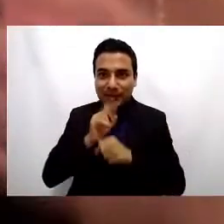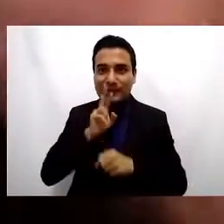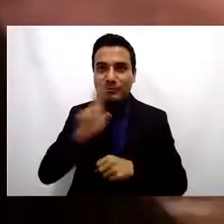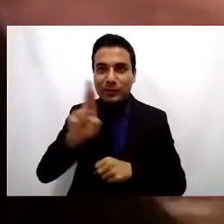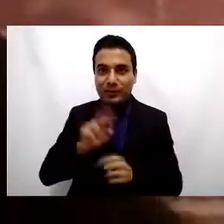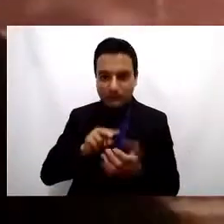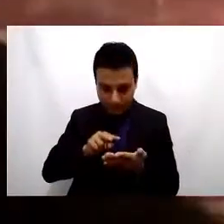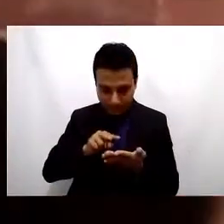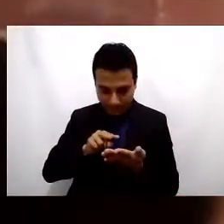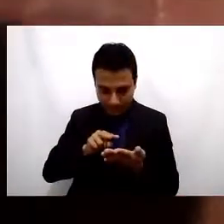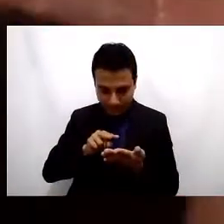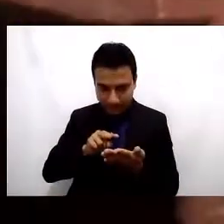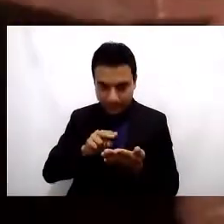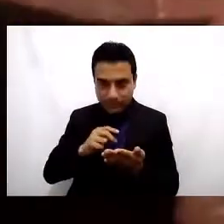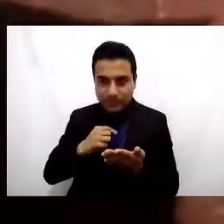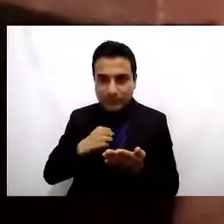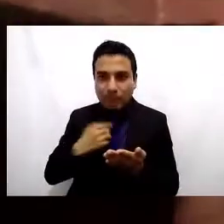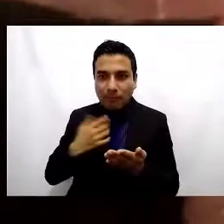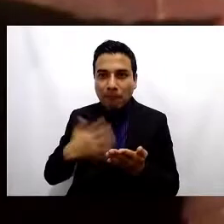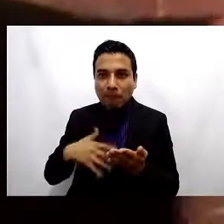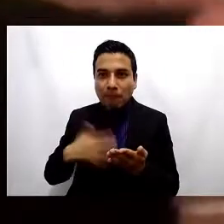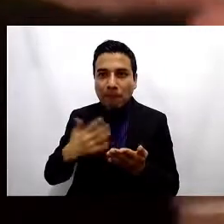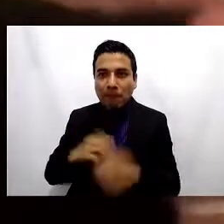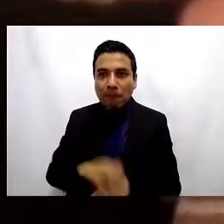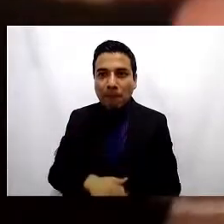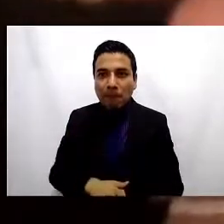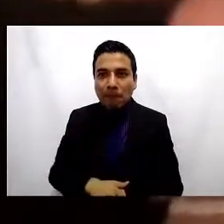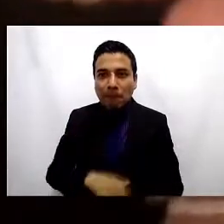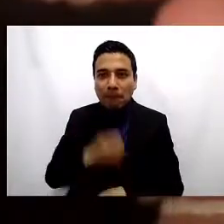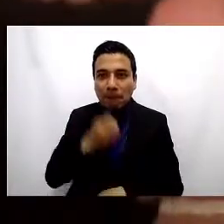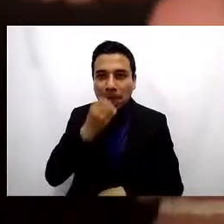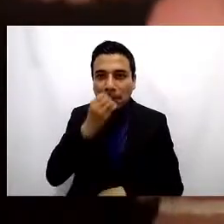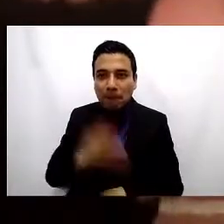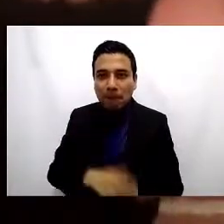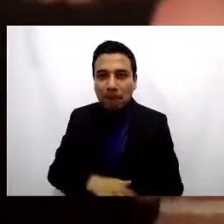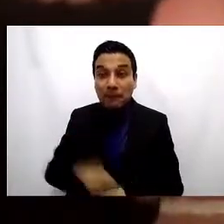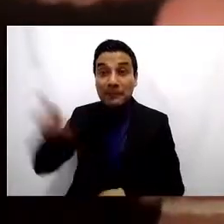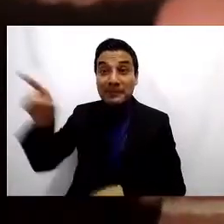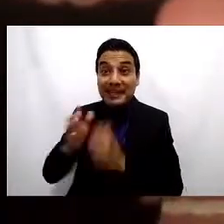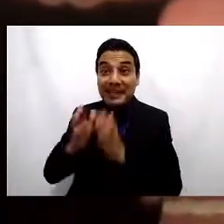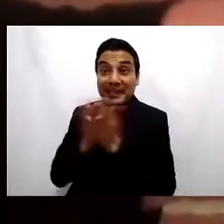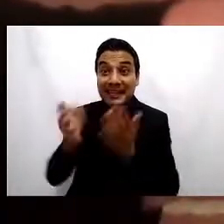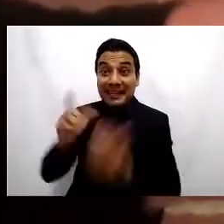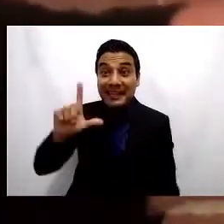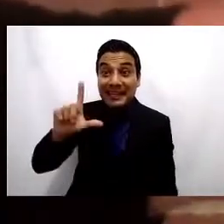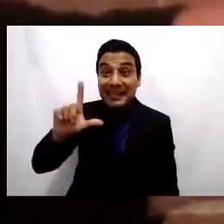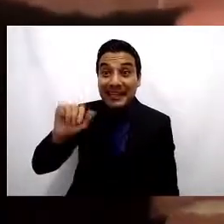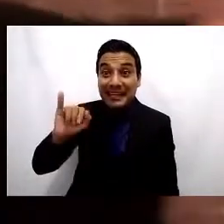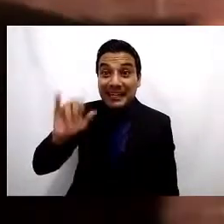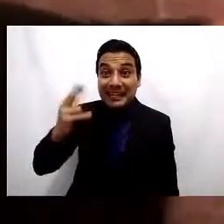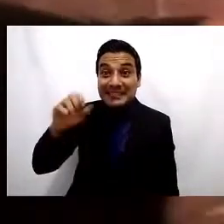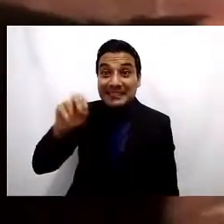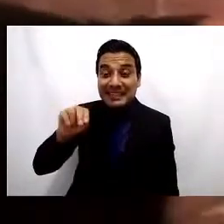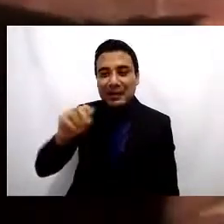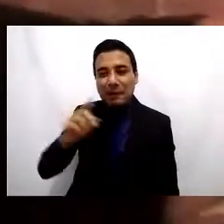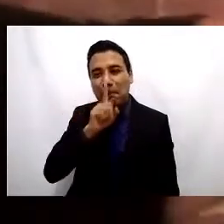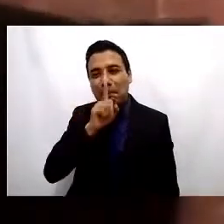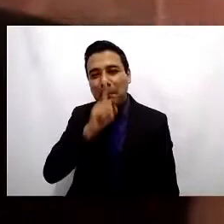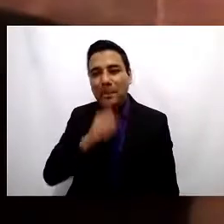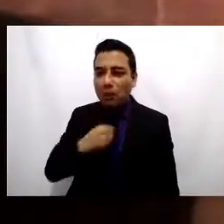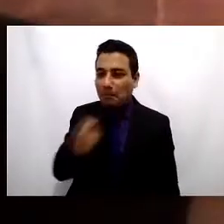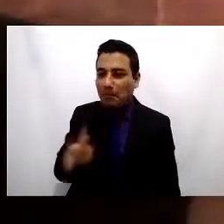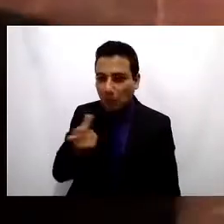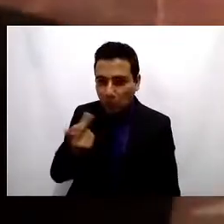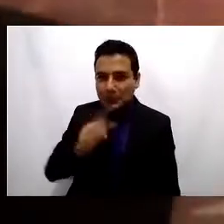extraordinariamente poderoso que fue eso en relación a I Ching? Porque I Ching vos le preguntás si tenés que dejar el trabajo y simplemente te